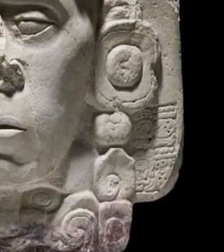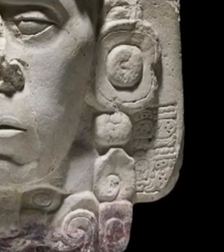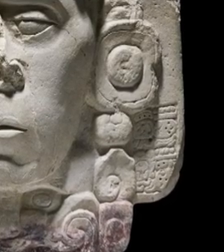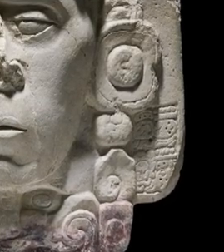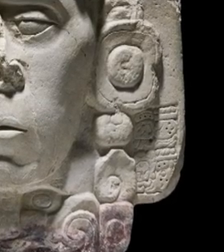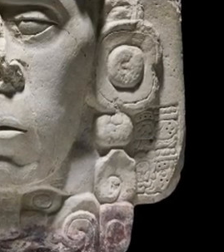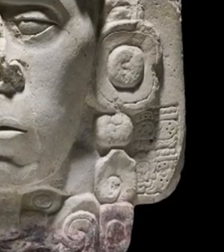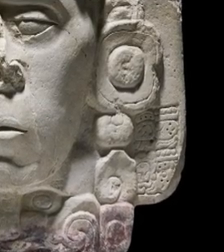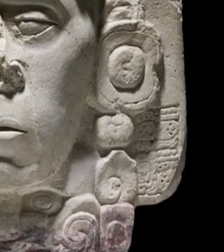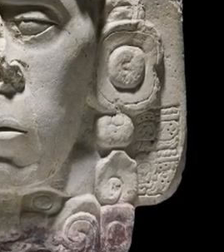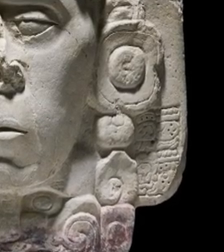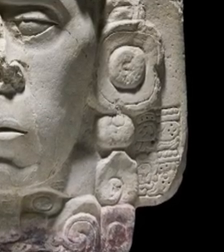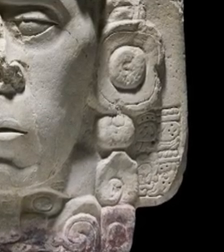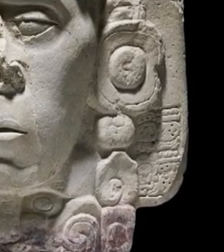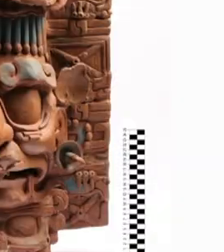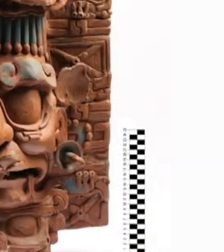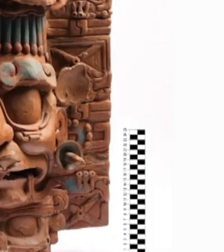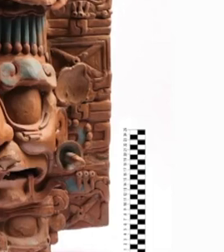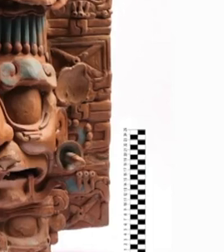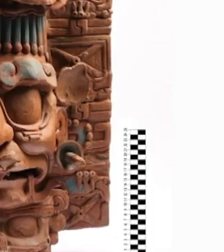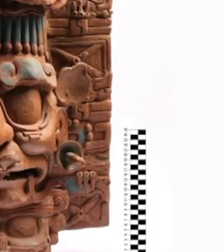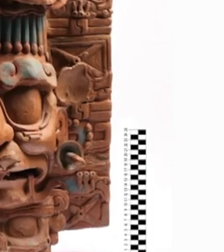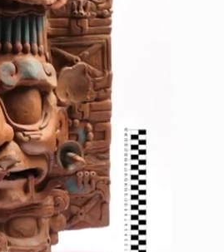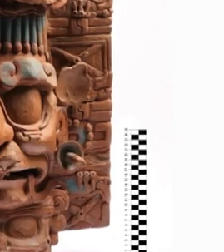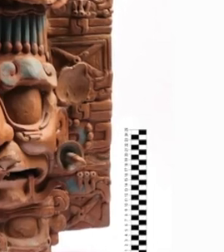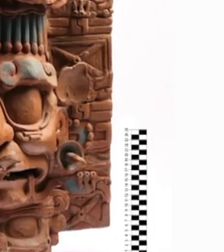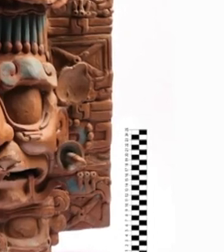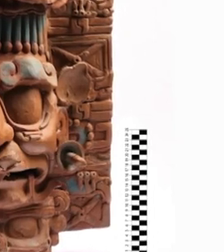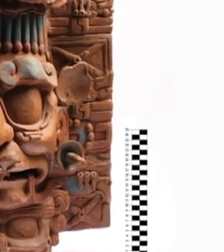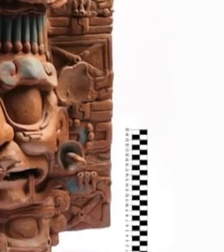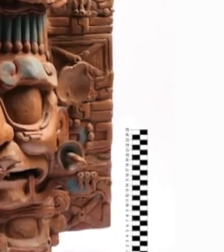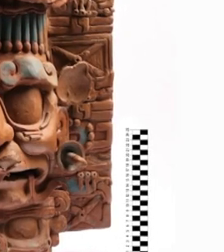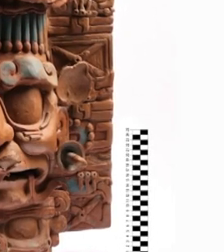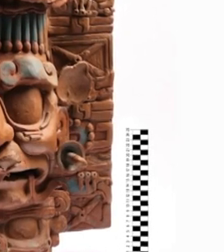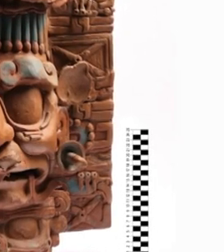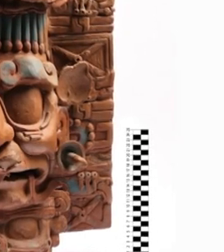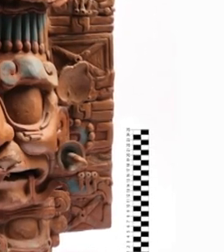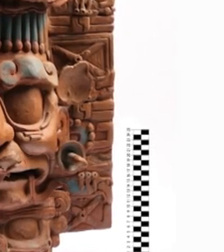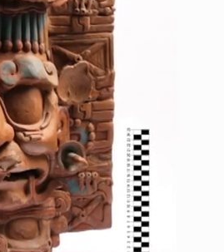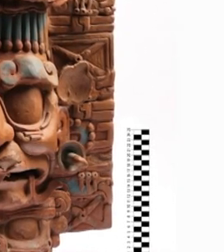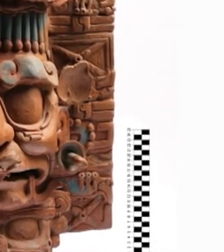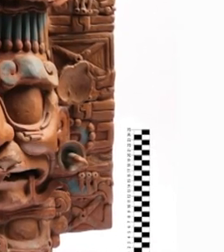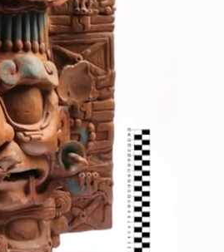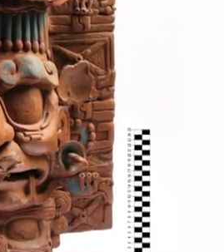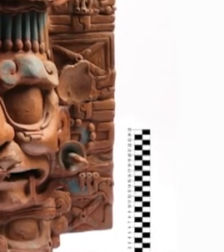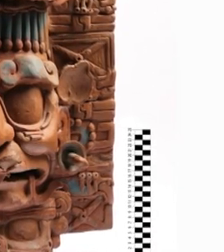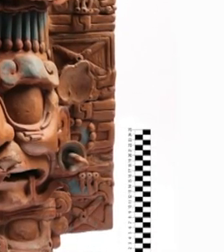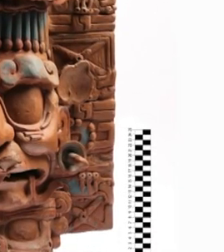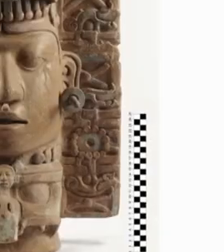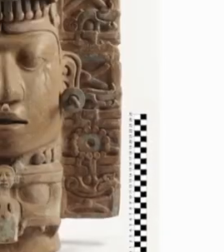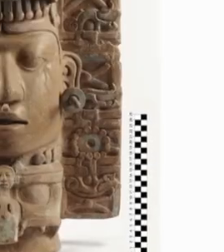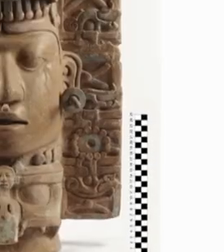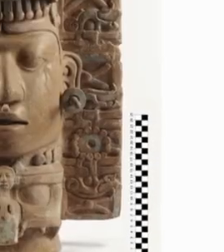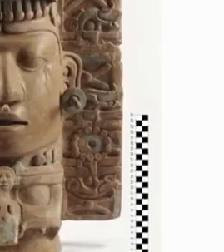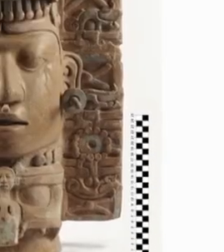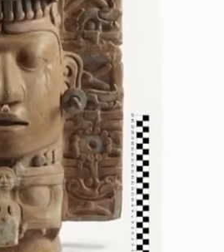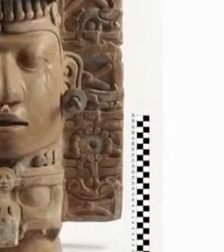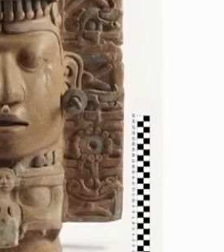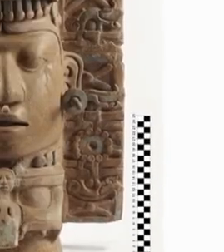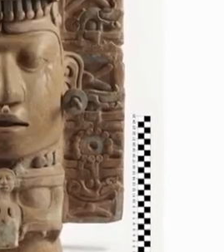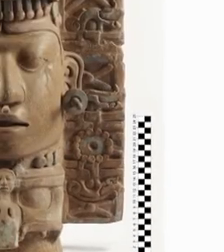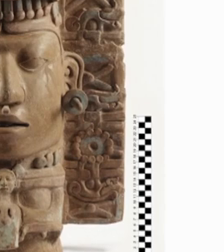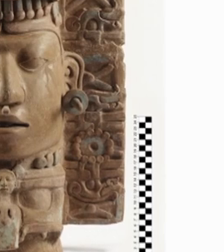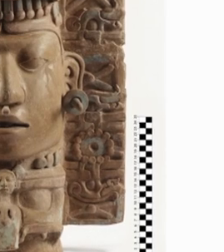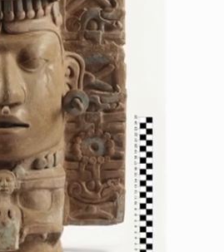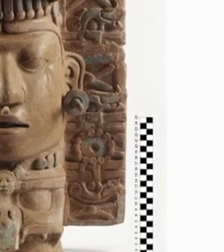que evidentemente hacen de Palenque uno de los centros mayas en donde se ha